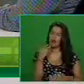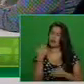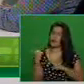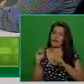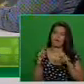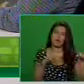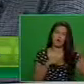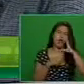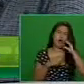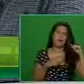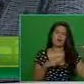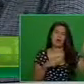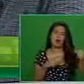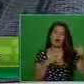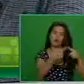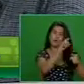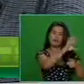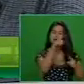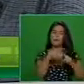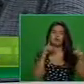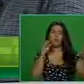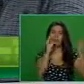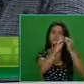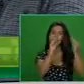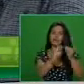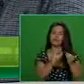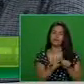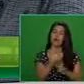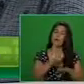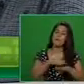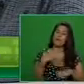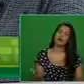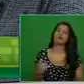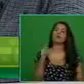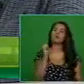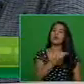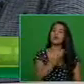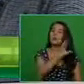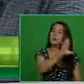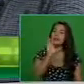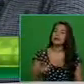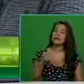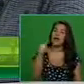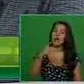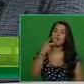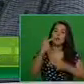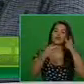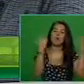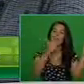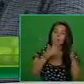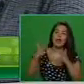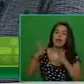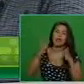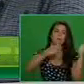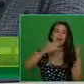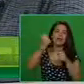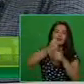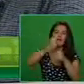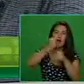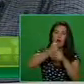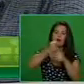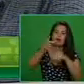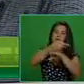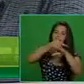políticas preferentes y diferenciadas que los demás países están llevando a cabo para poder visibilizar ese aporte